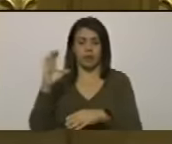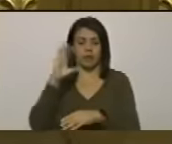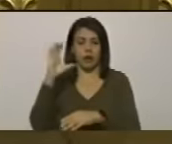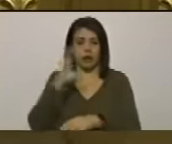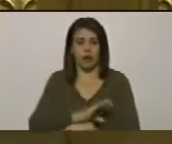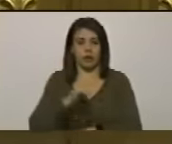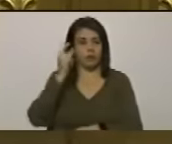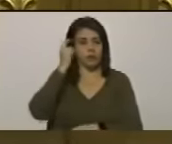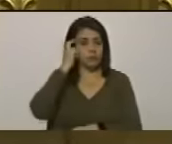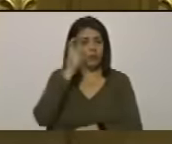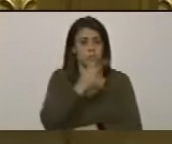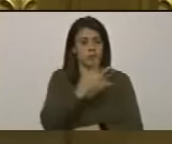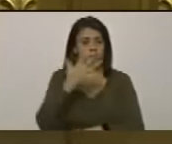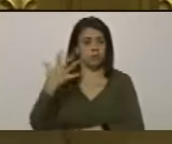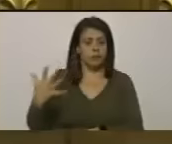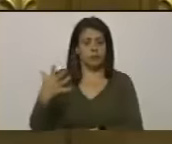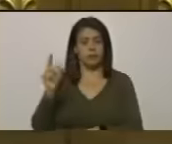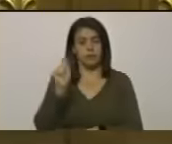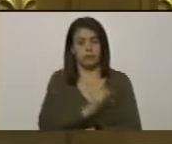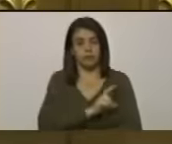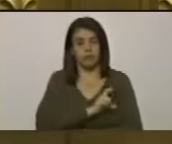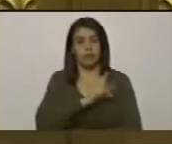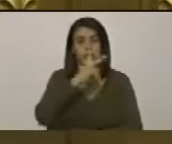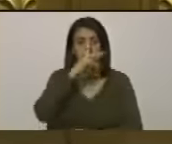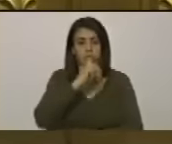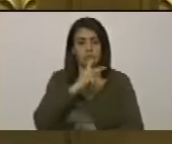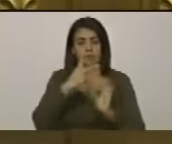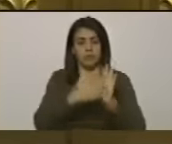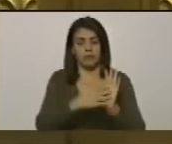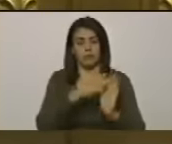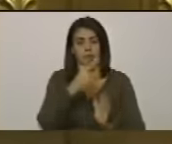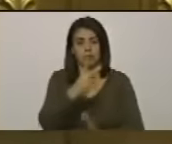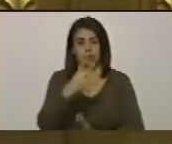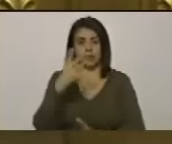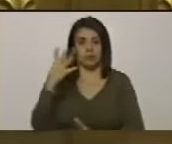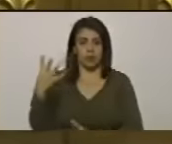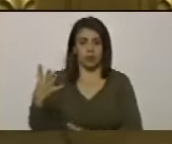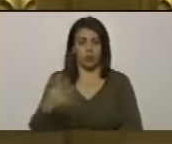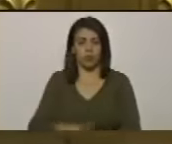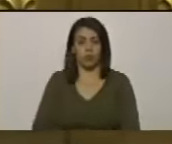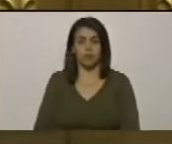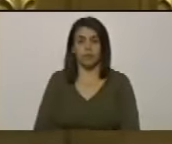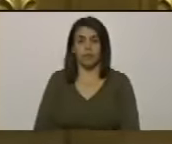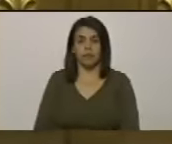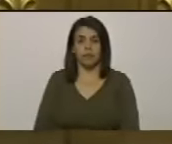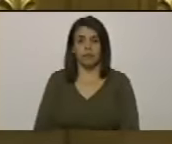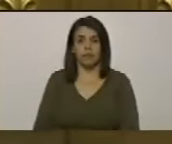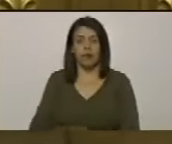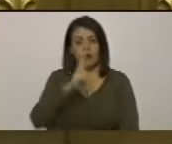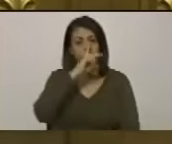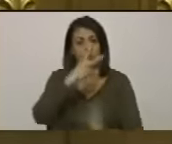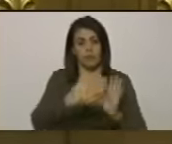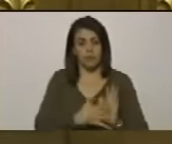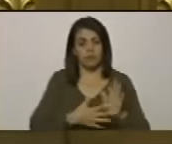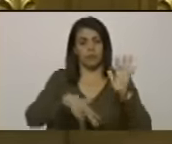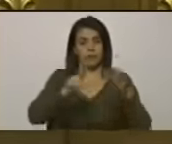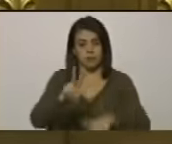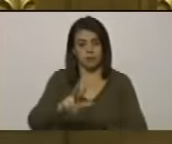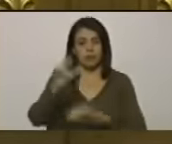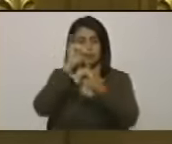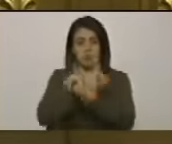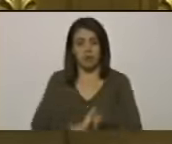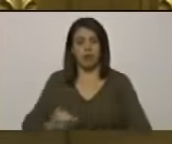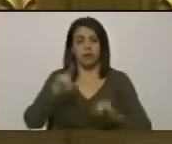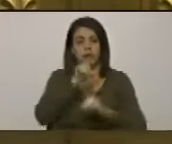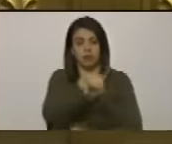caracas a los 25 días del mes de enero de 2024 año 213 de la